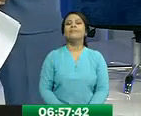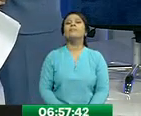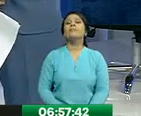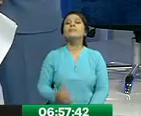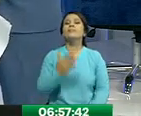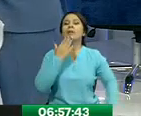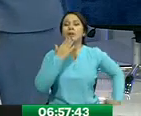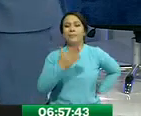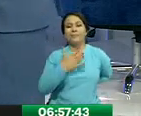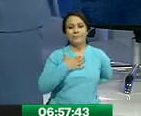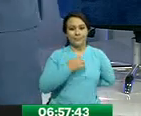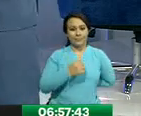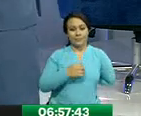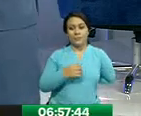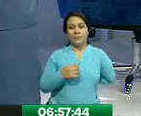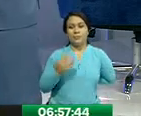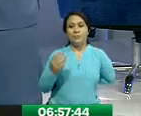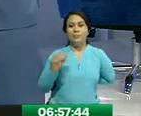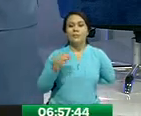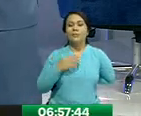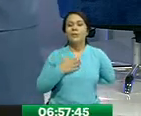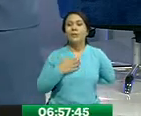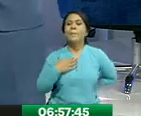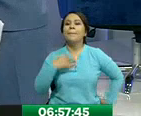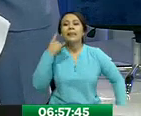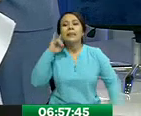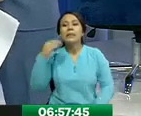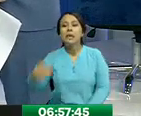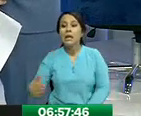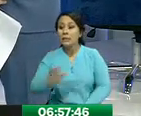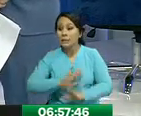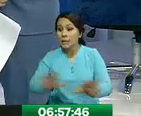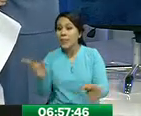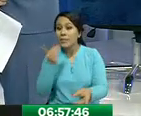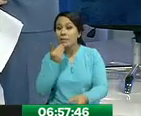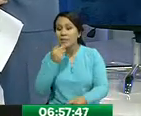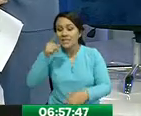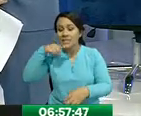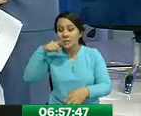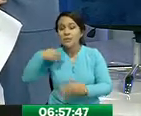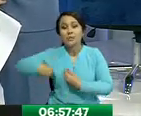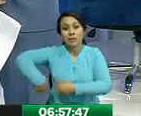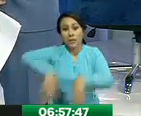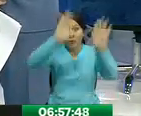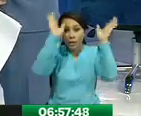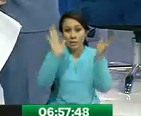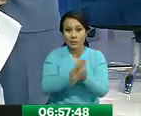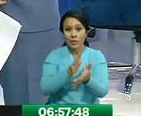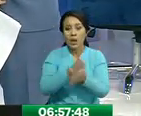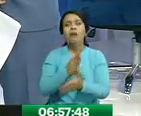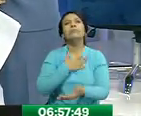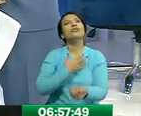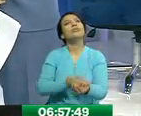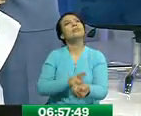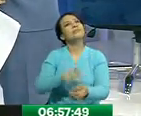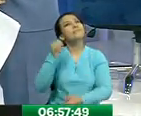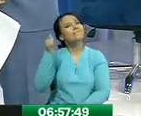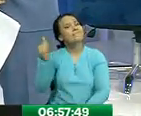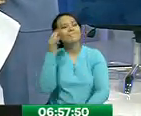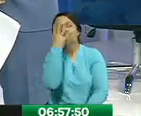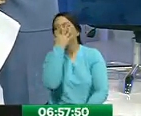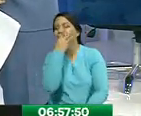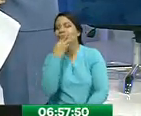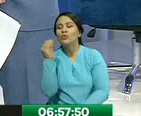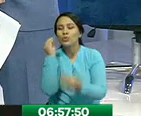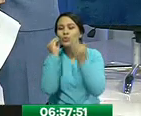Oiga, por cierto, rápidamente, María Paula, mi niña, ya tomó su desayuno, ya se preparó, ya está lista. Sí. Mi amorcito lindo, ya se tomó